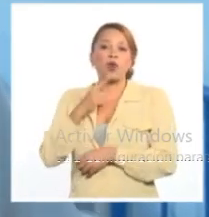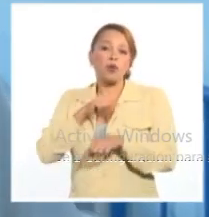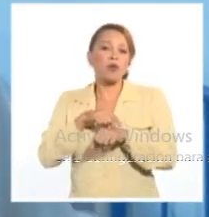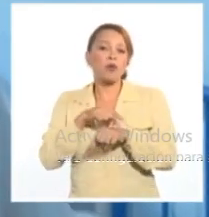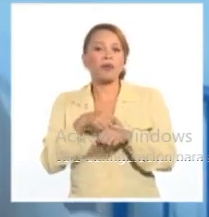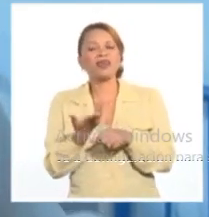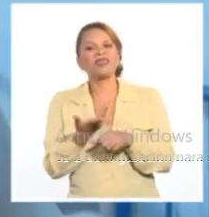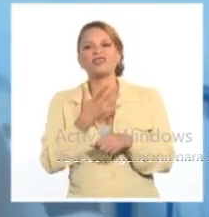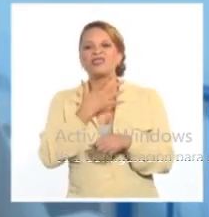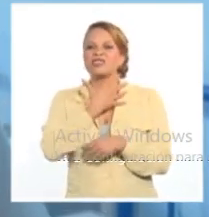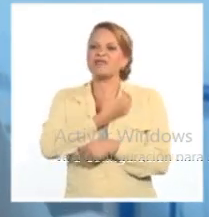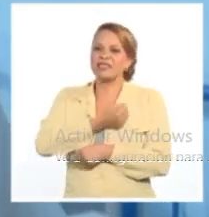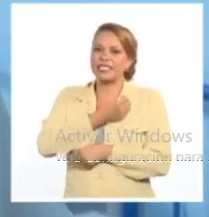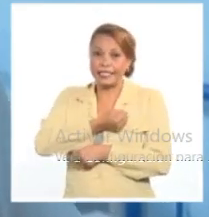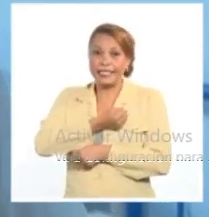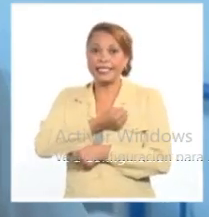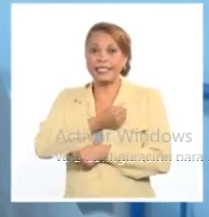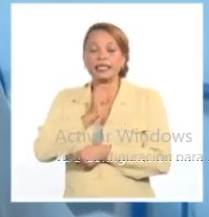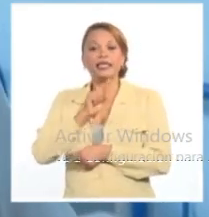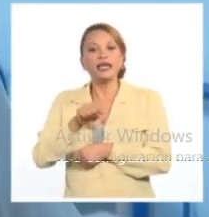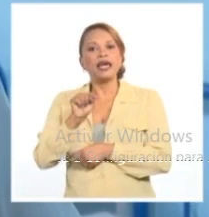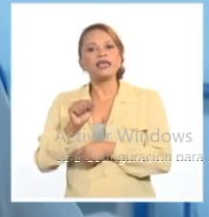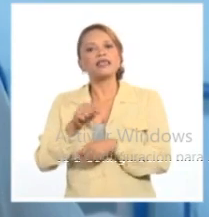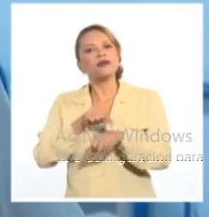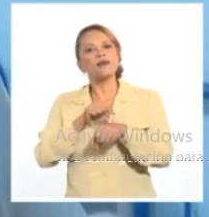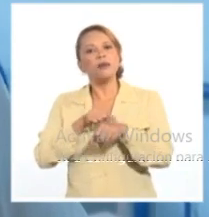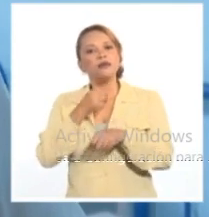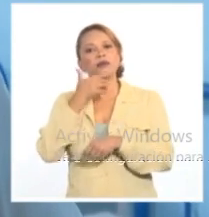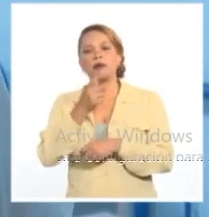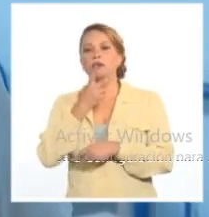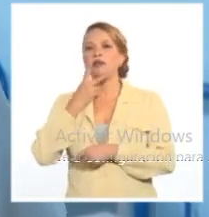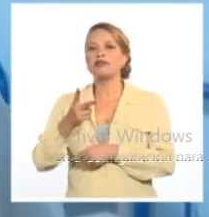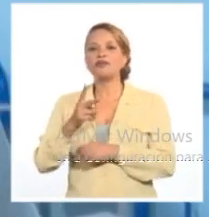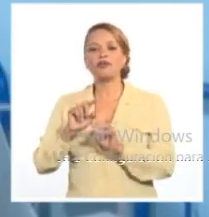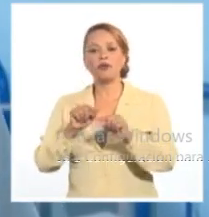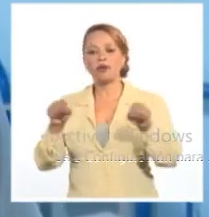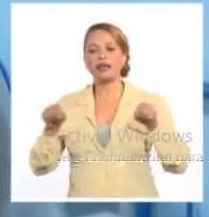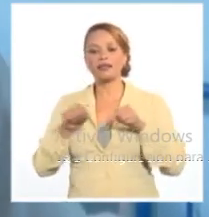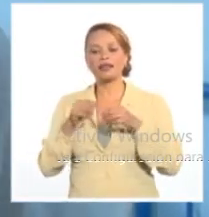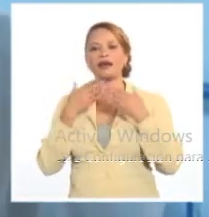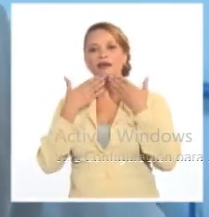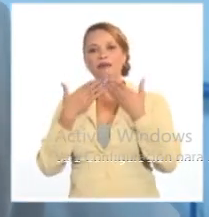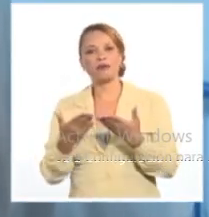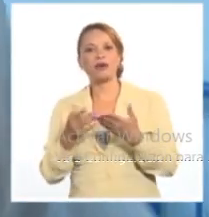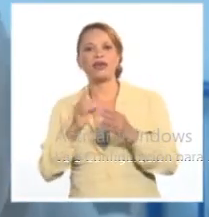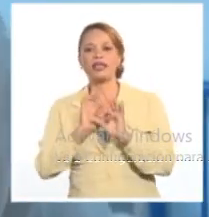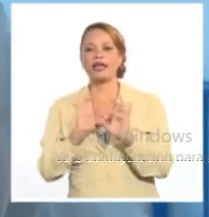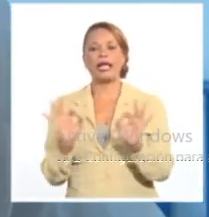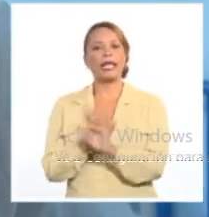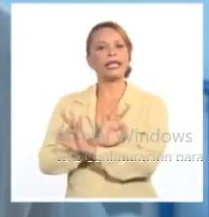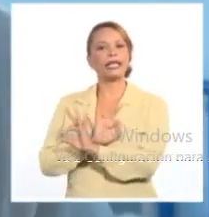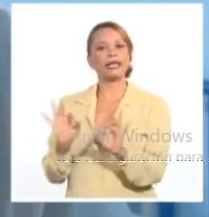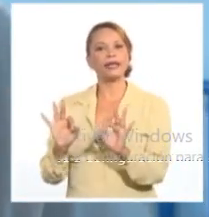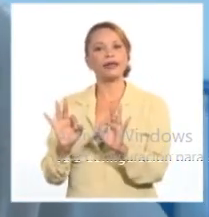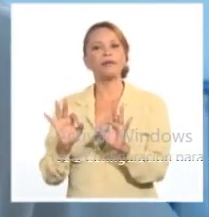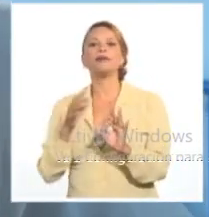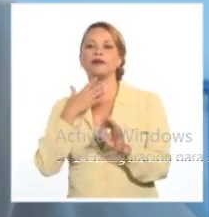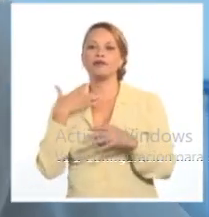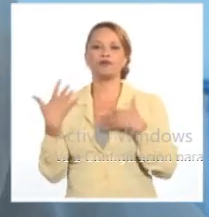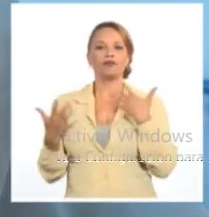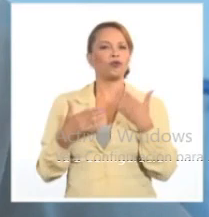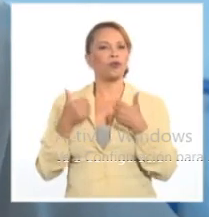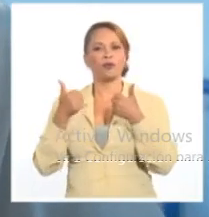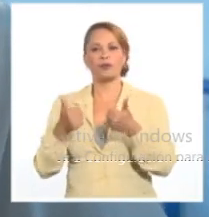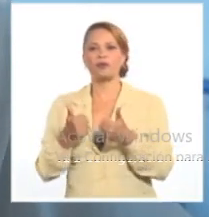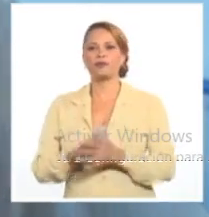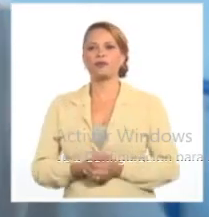siente prácticamente, ¿cómo decirte? Una mujer desprotegida va a estar cómoda, con buen confort,